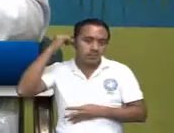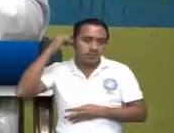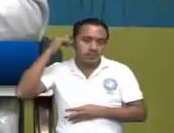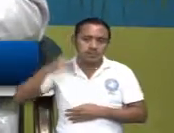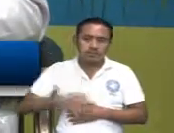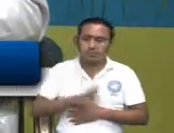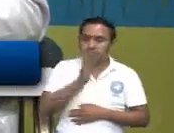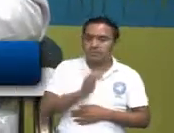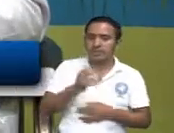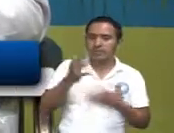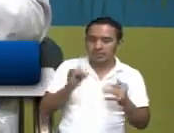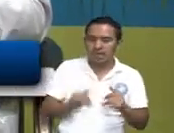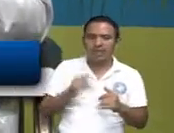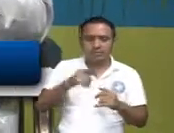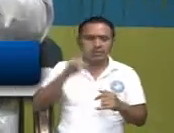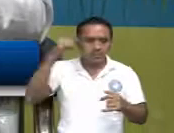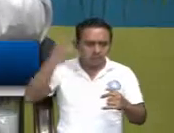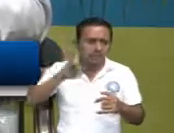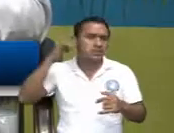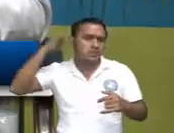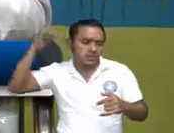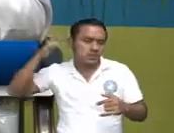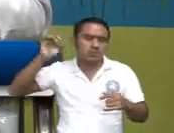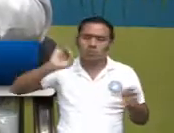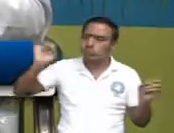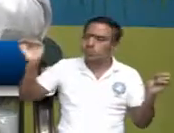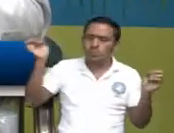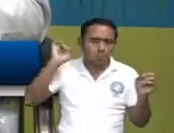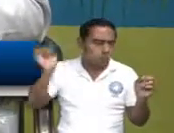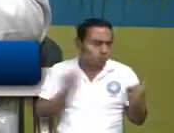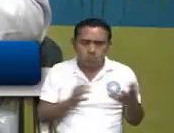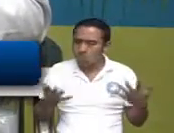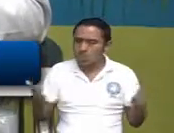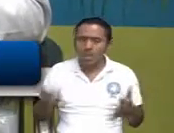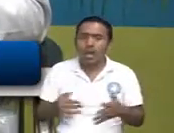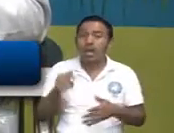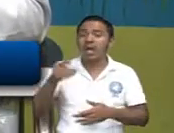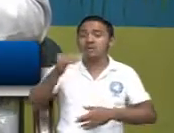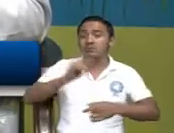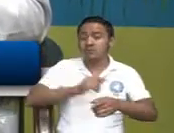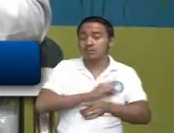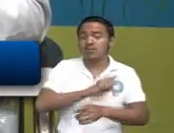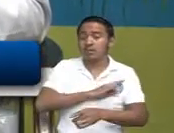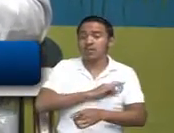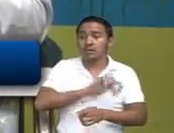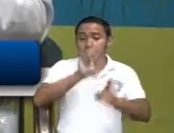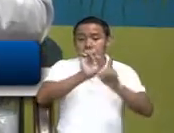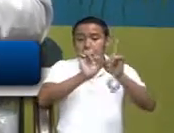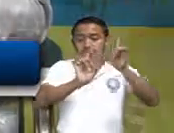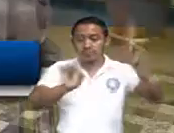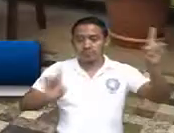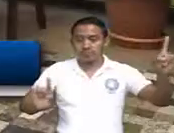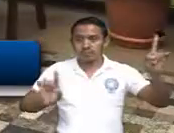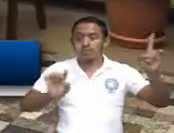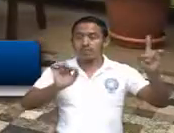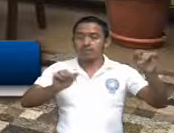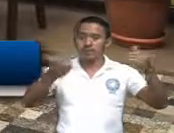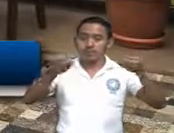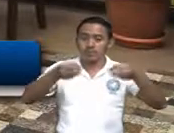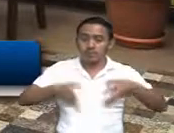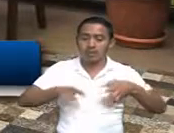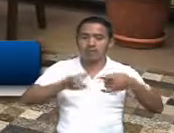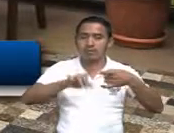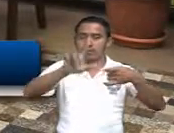niño hoy en oviedo hay grados de pérdida auditiva beijing y pérdida auditiva